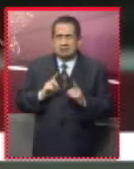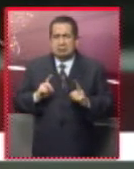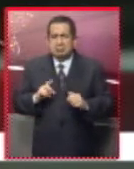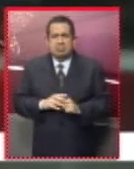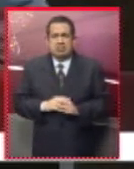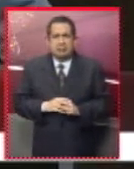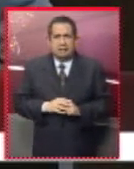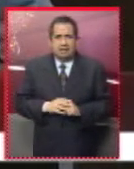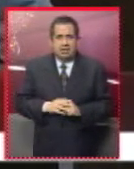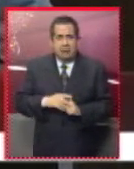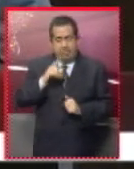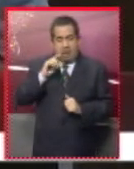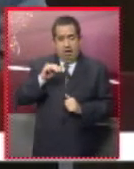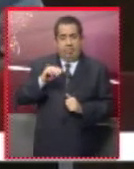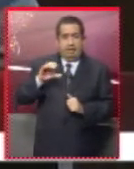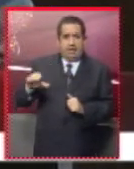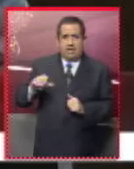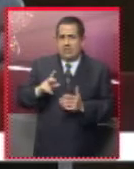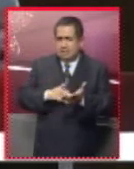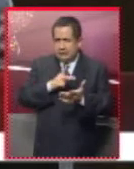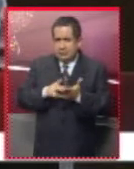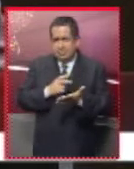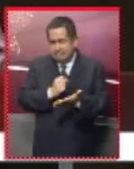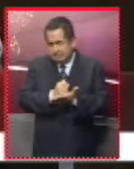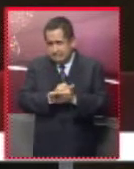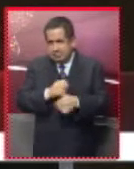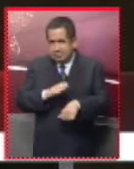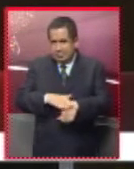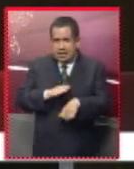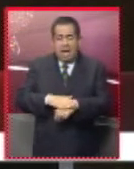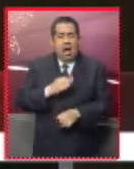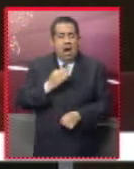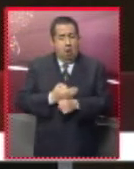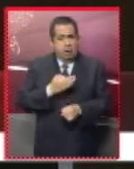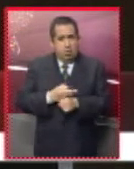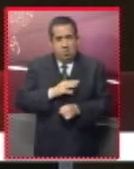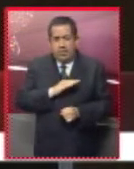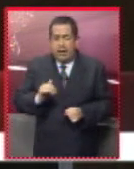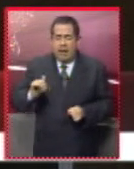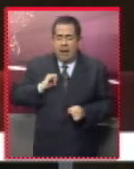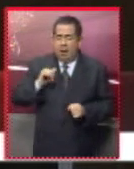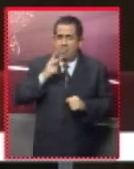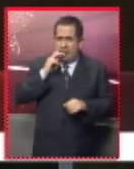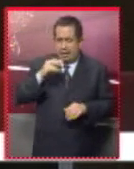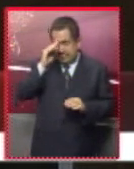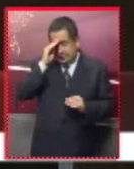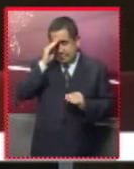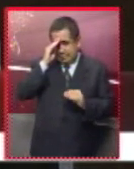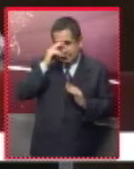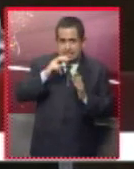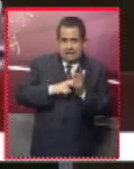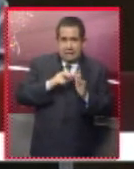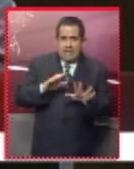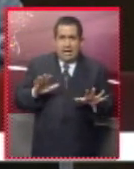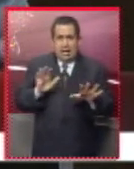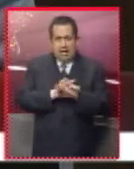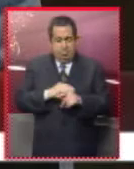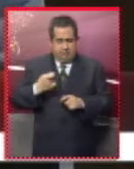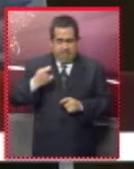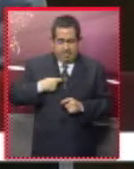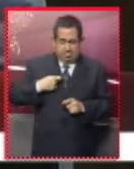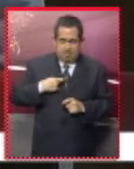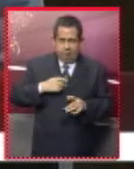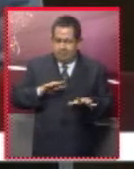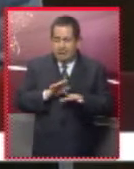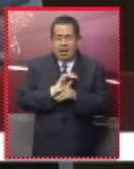este panorama, Movimiento Ciudadano ha insistido en que aún estamos a tiempo para hacer un ejercicio de reflexión y de autocrítica para